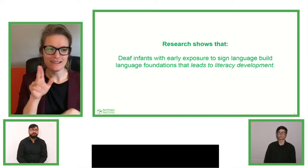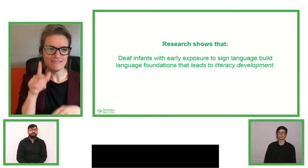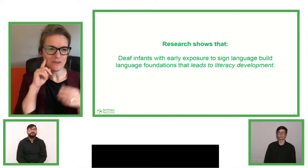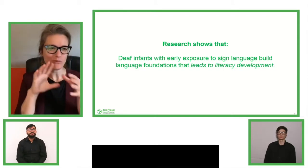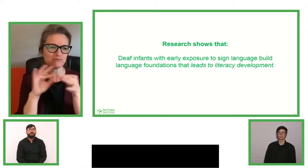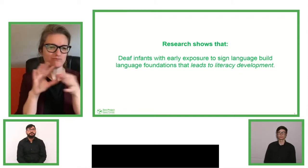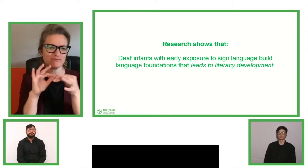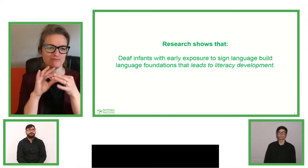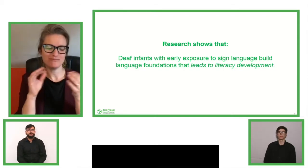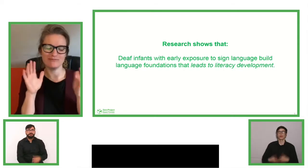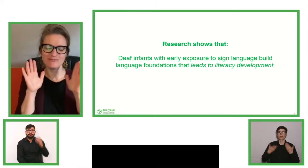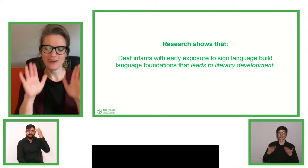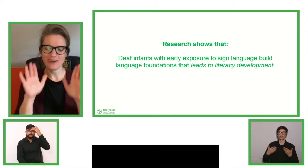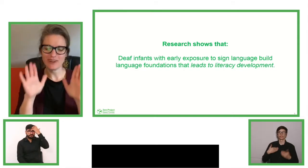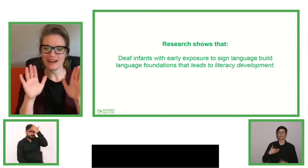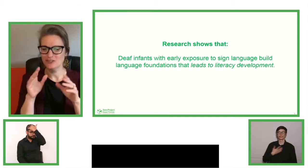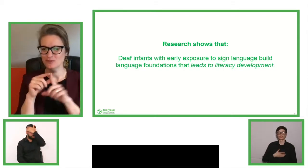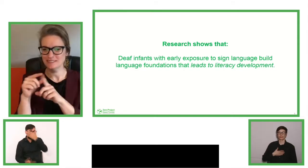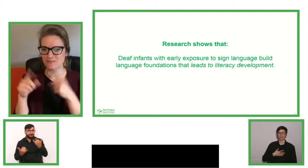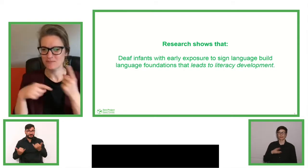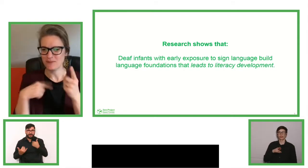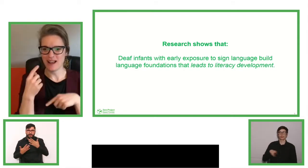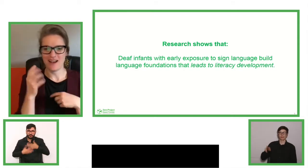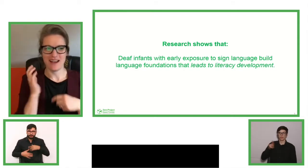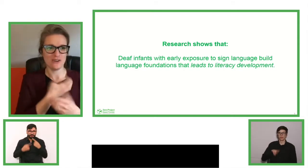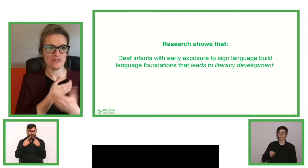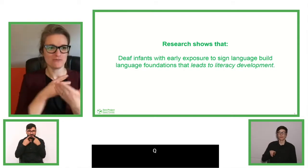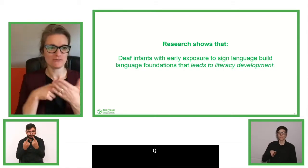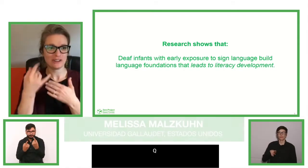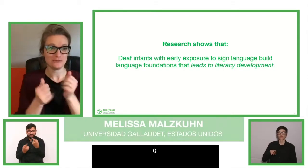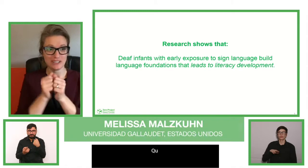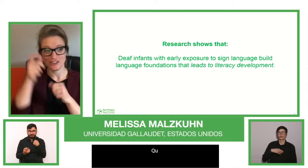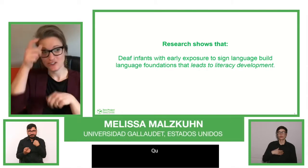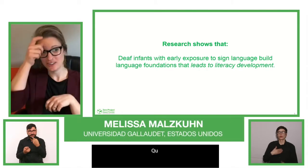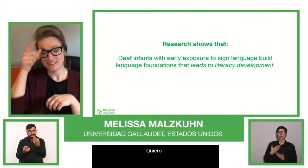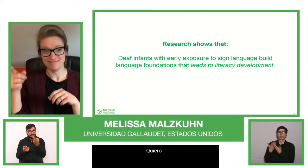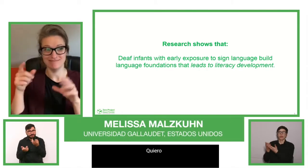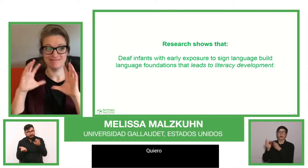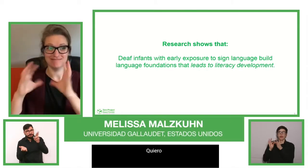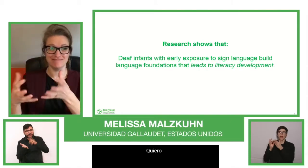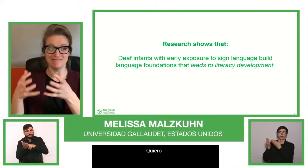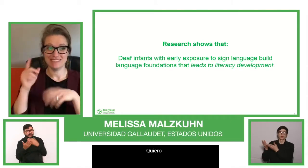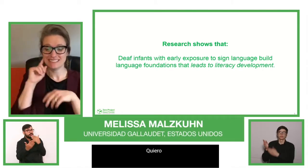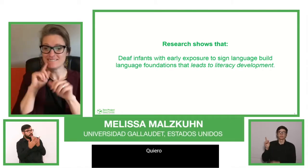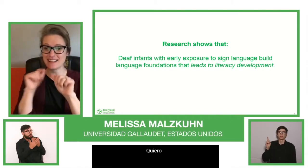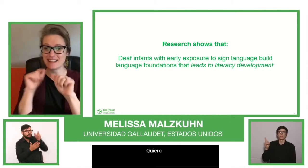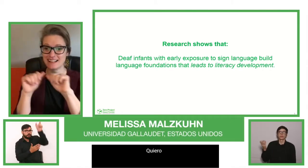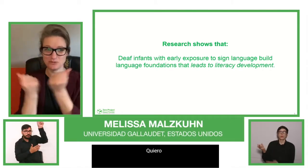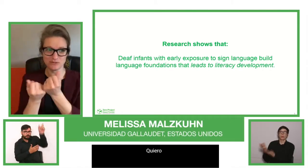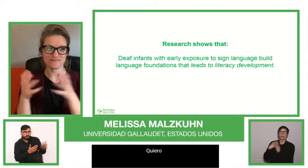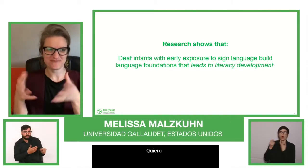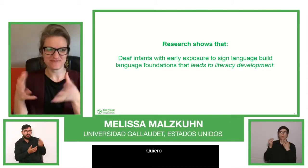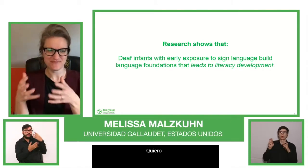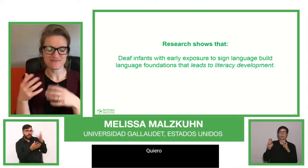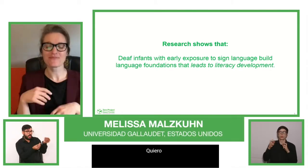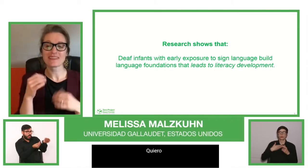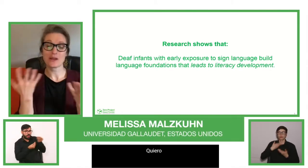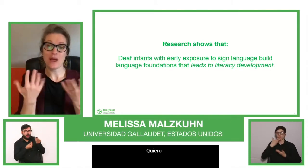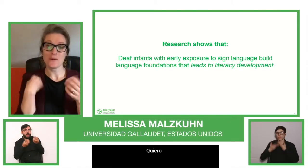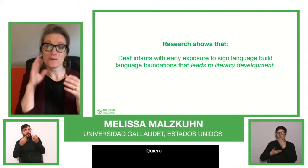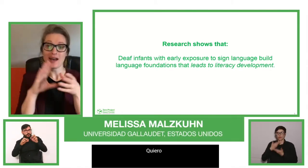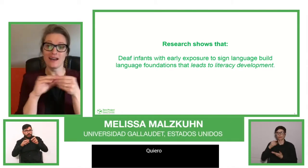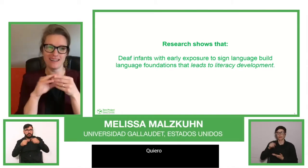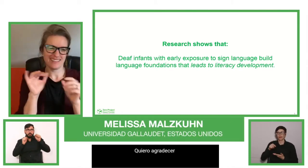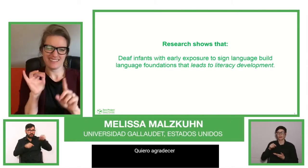So again, I want to thank Nafco. Quiero agradecer a Nafco por hablar esta historia tan buena del proyecto